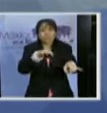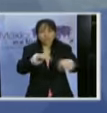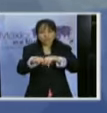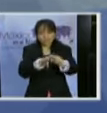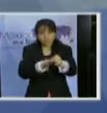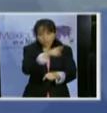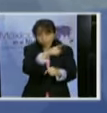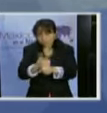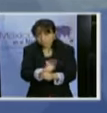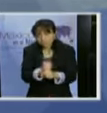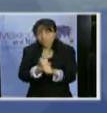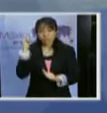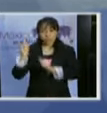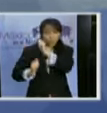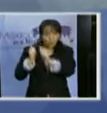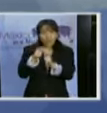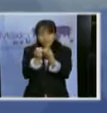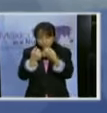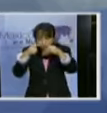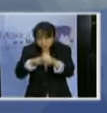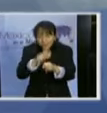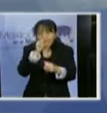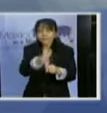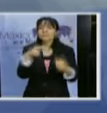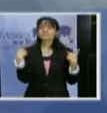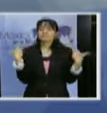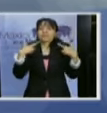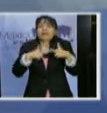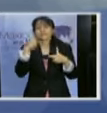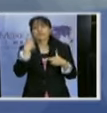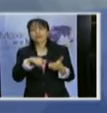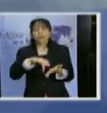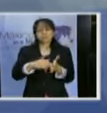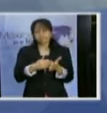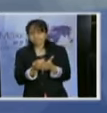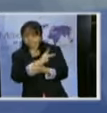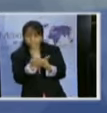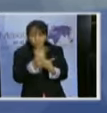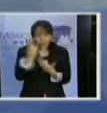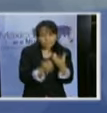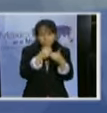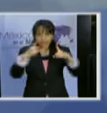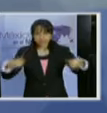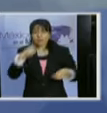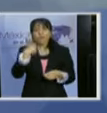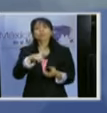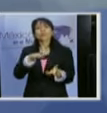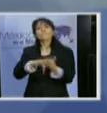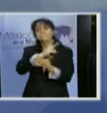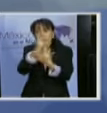es licenciada en Antropología Social y maestra en Planeación y Desarrollo por el Programa de Apoyo